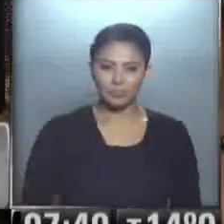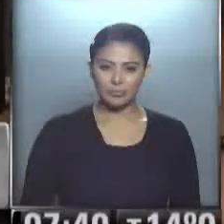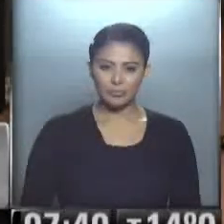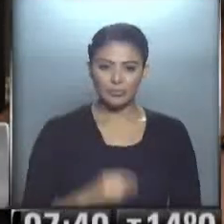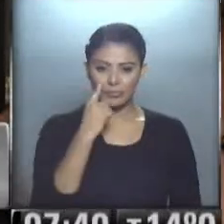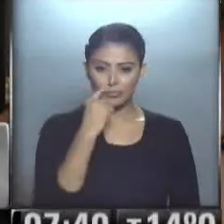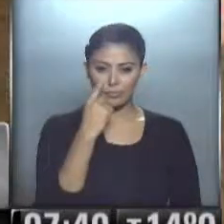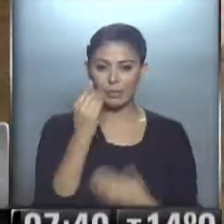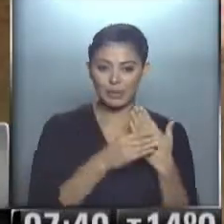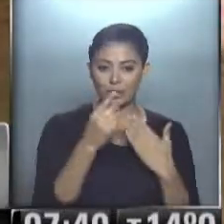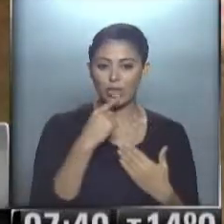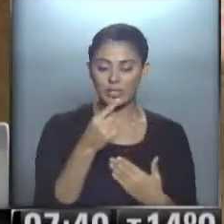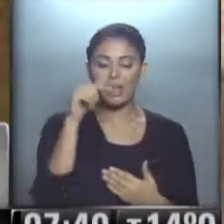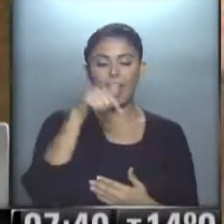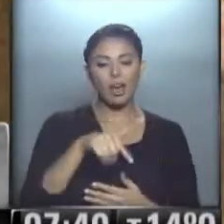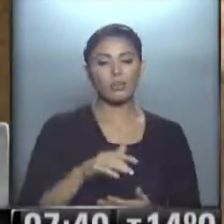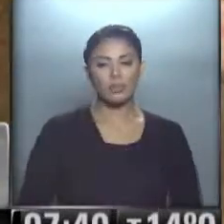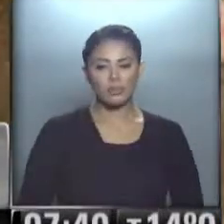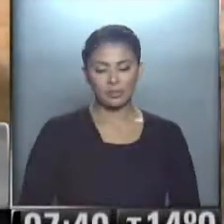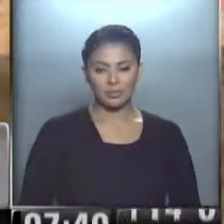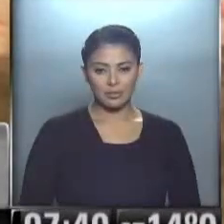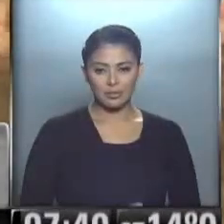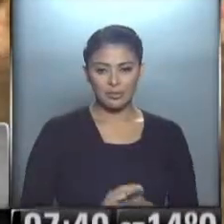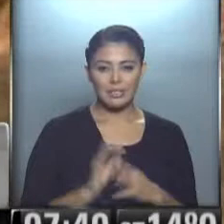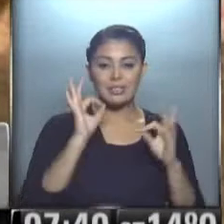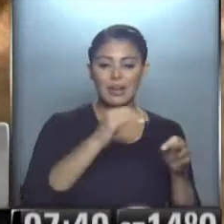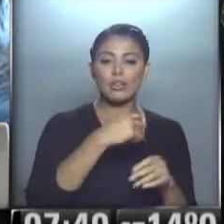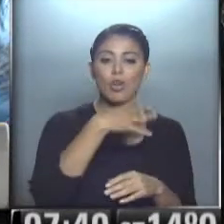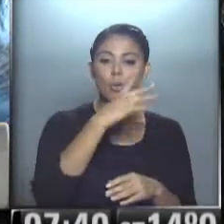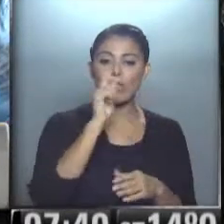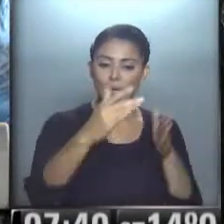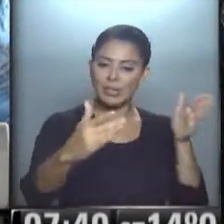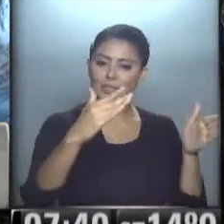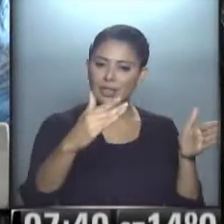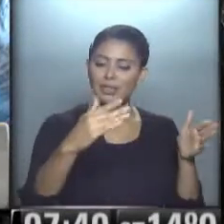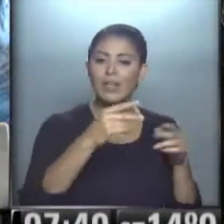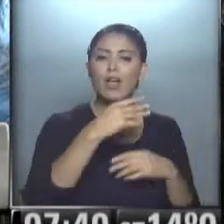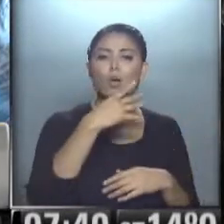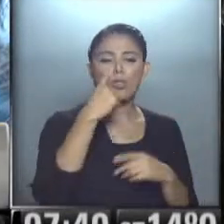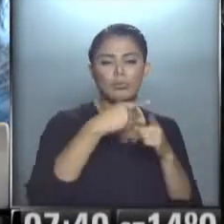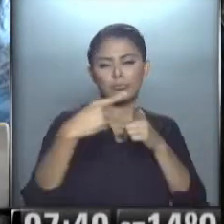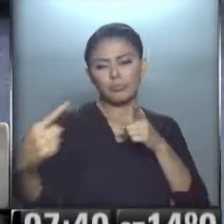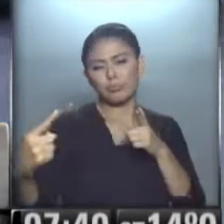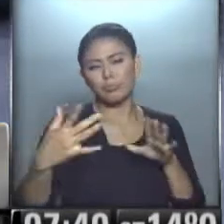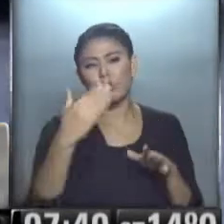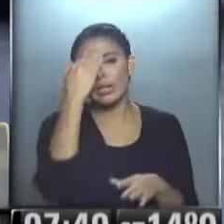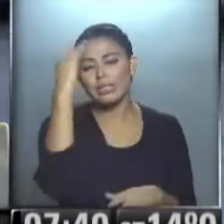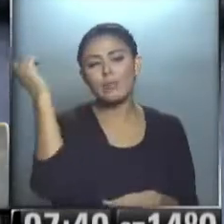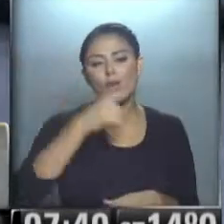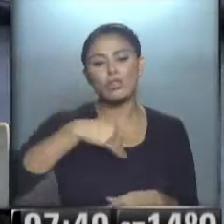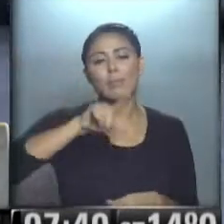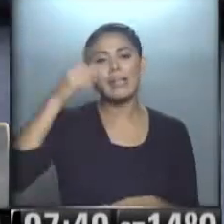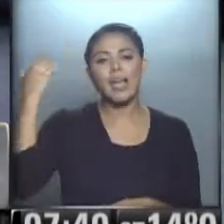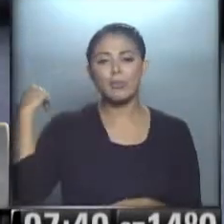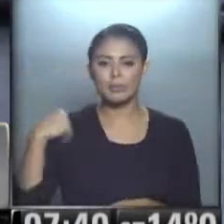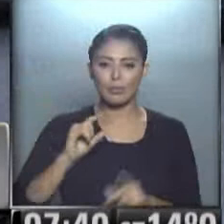estamos llegando al cuatrimestre con un crecimiento de los fines de semana en algo de dolor del 15% respecto al año